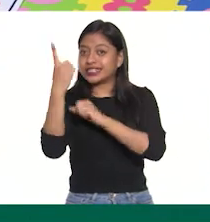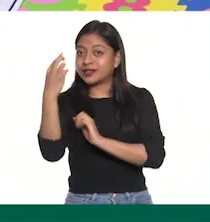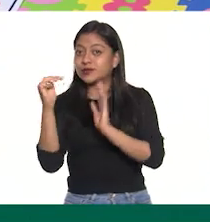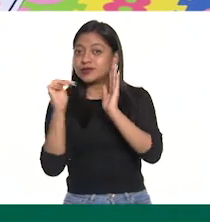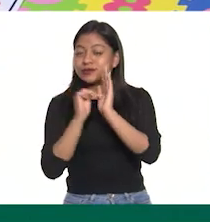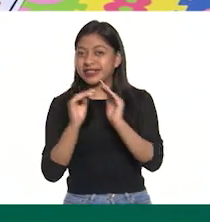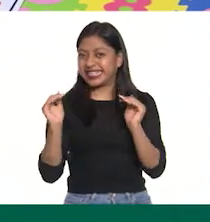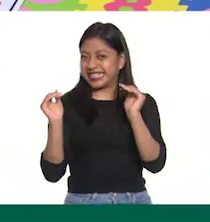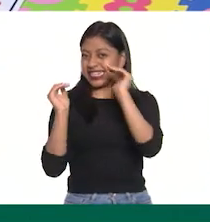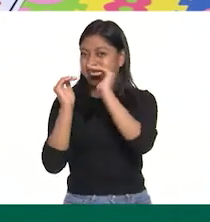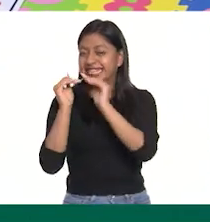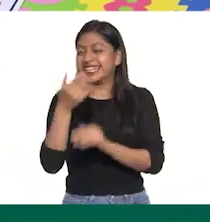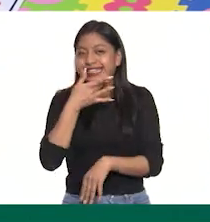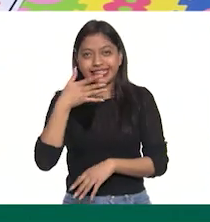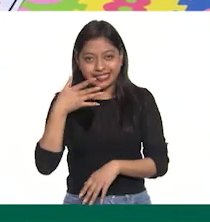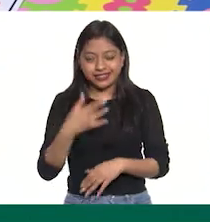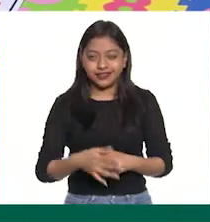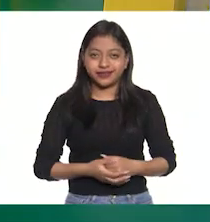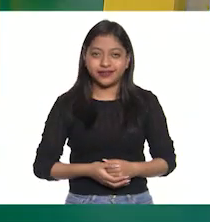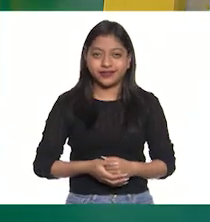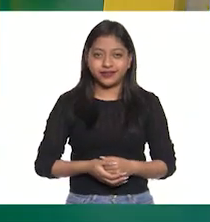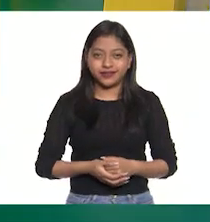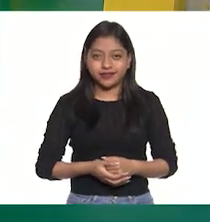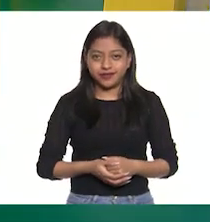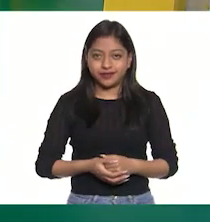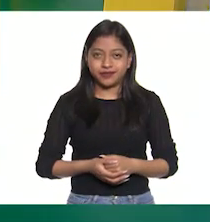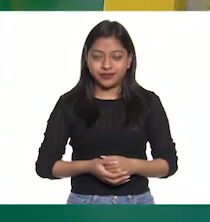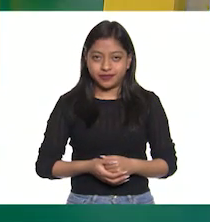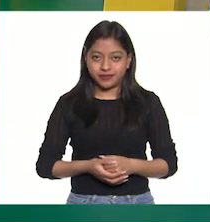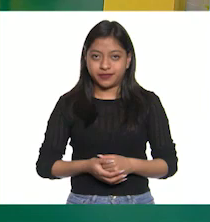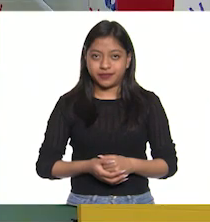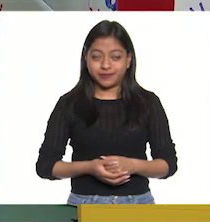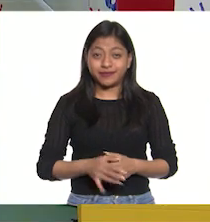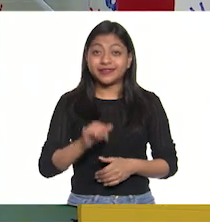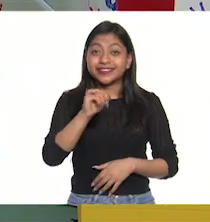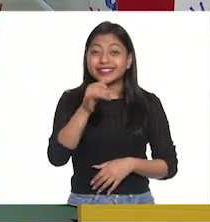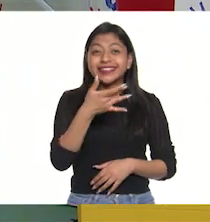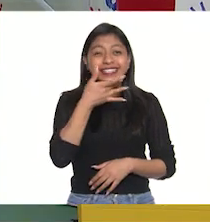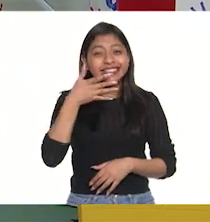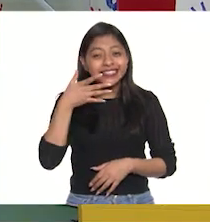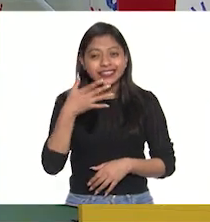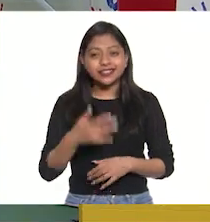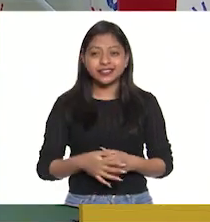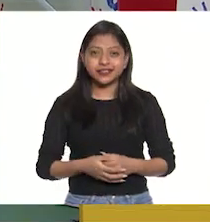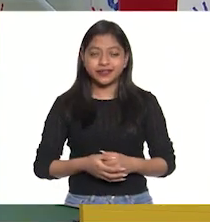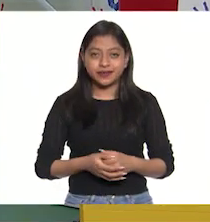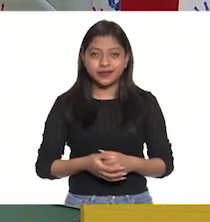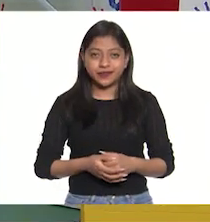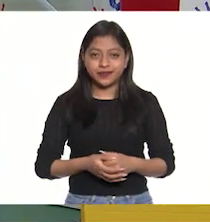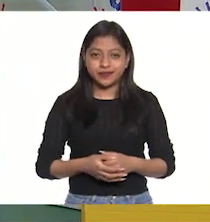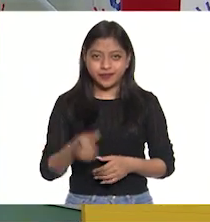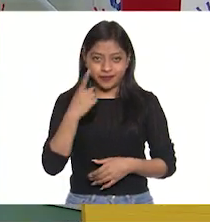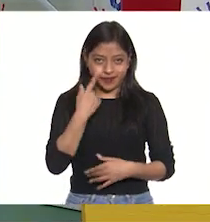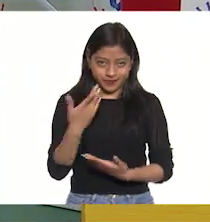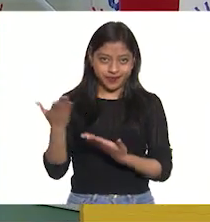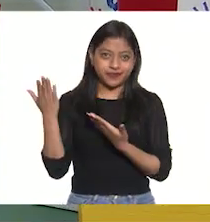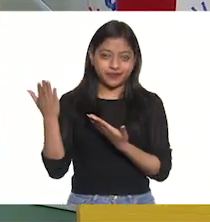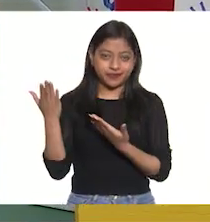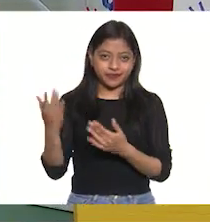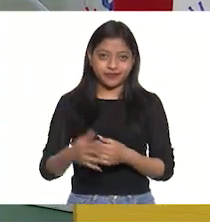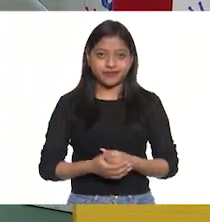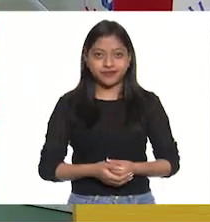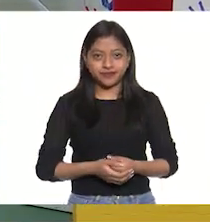escribirlo. ¡990! Sí, muy cerca del 1000. A ver, niñas y